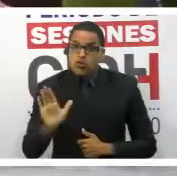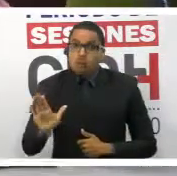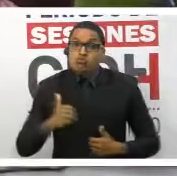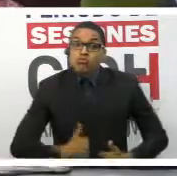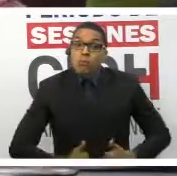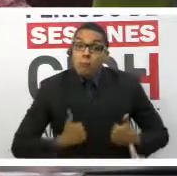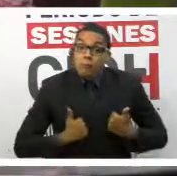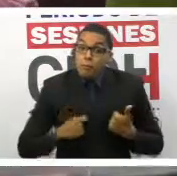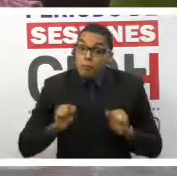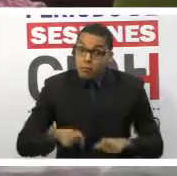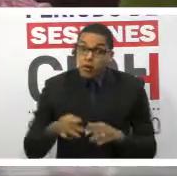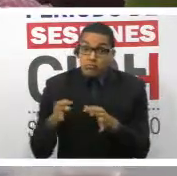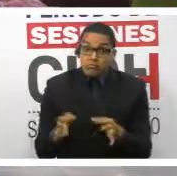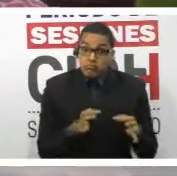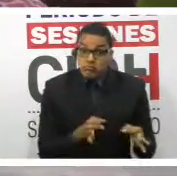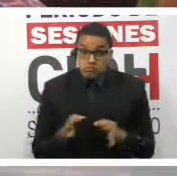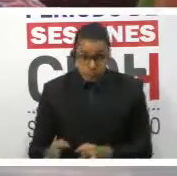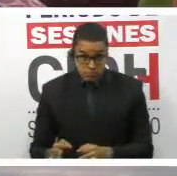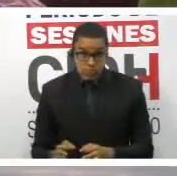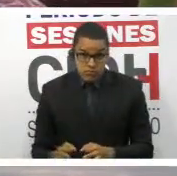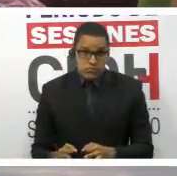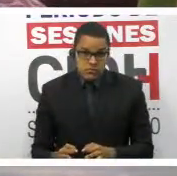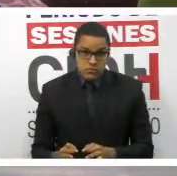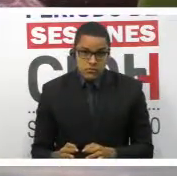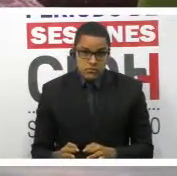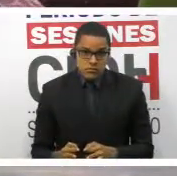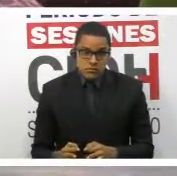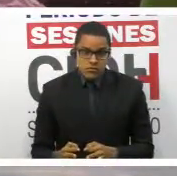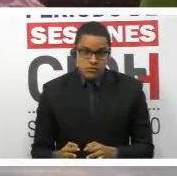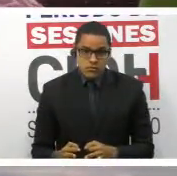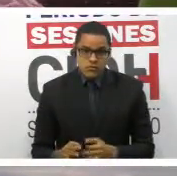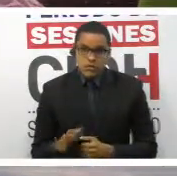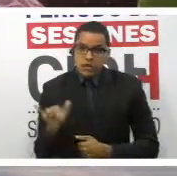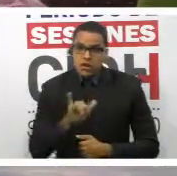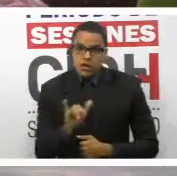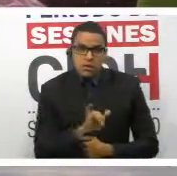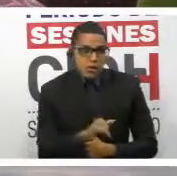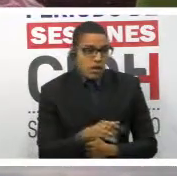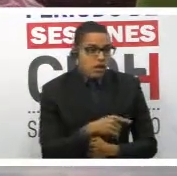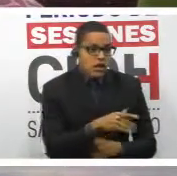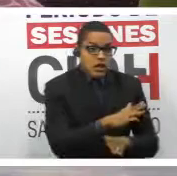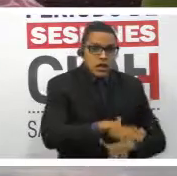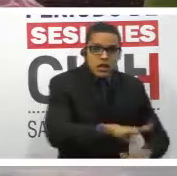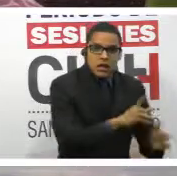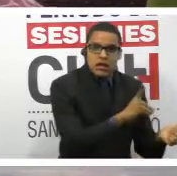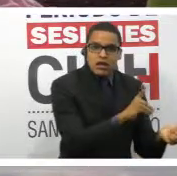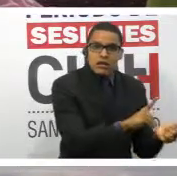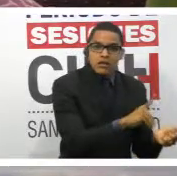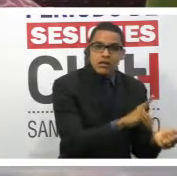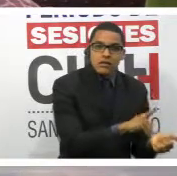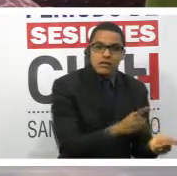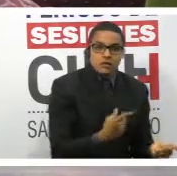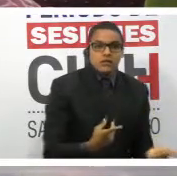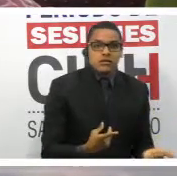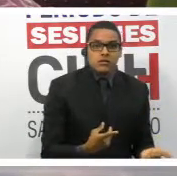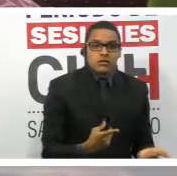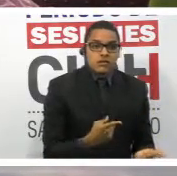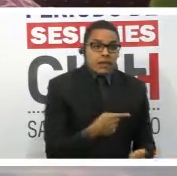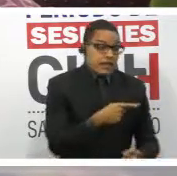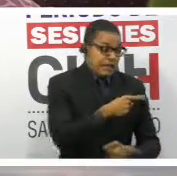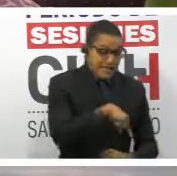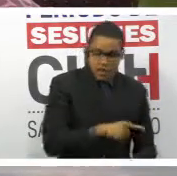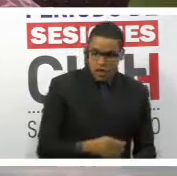también con que el modelo y el modelo médico rehabilitador sigue imperando en esos mismos